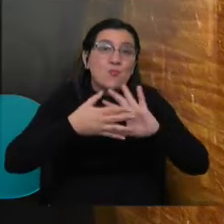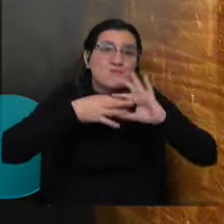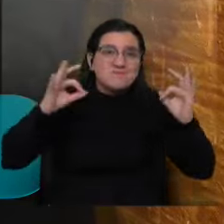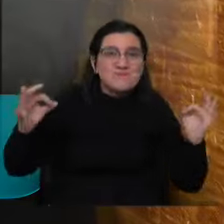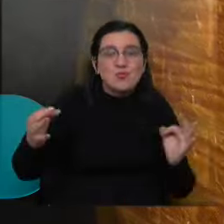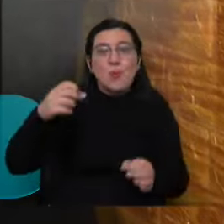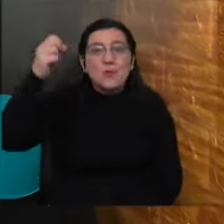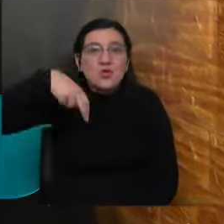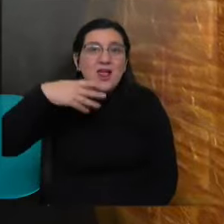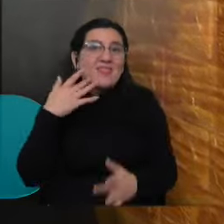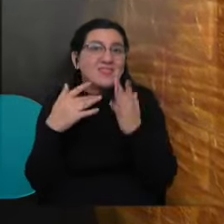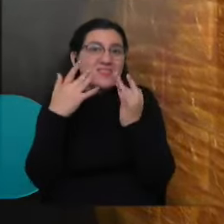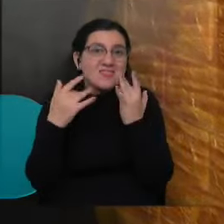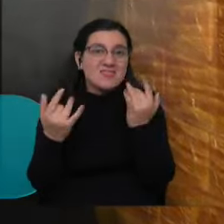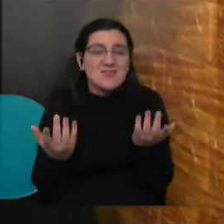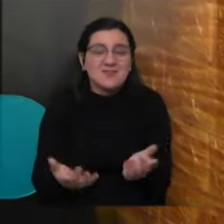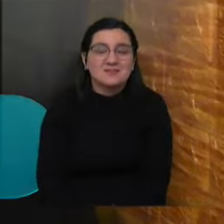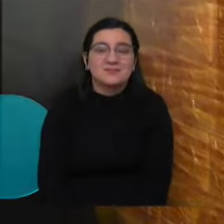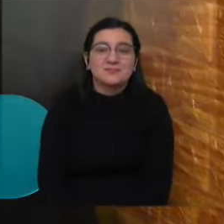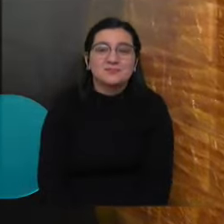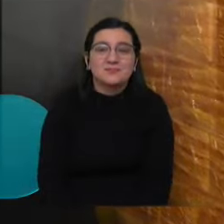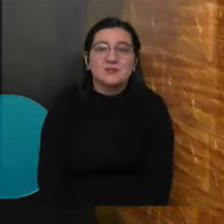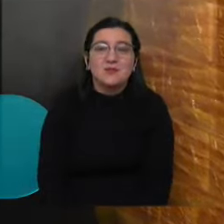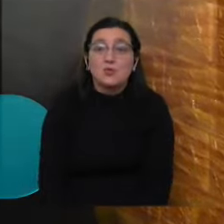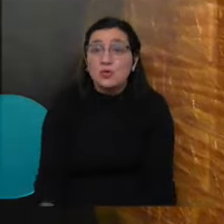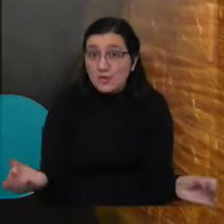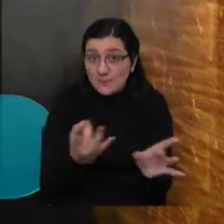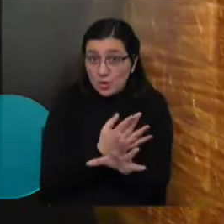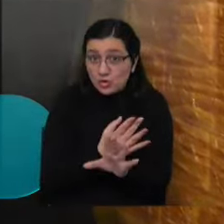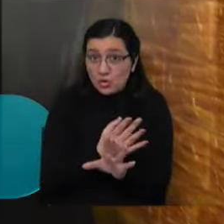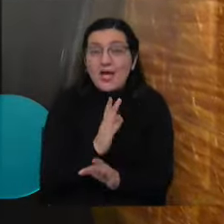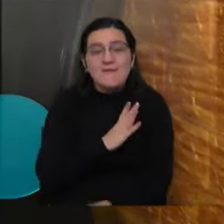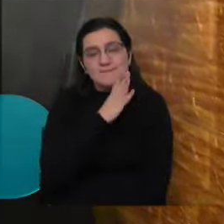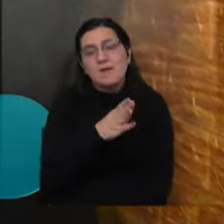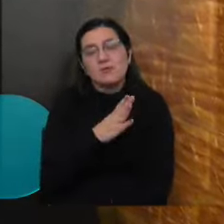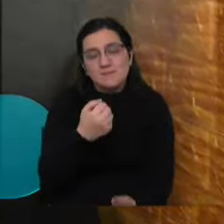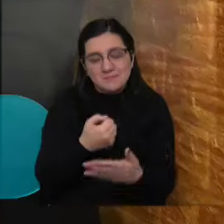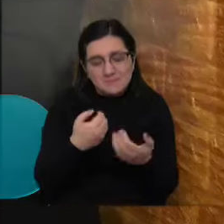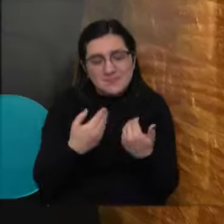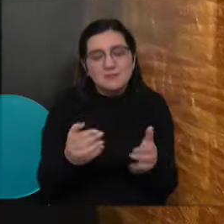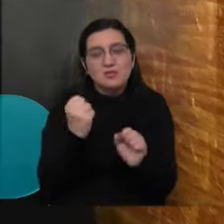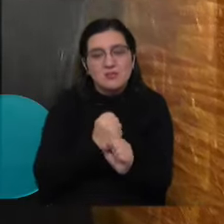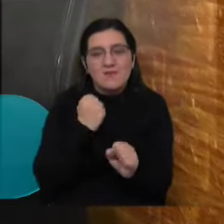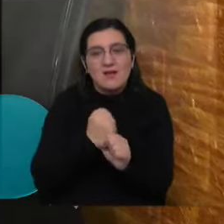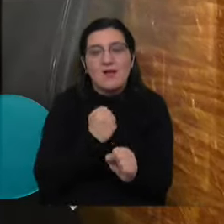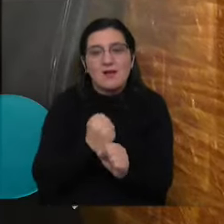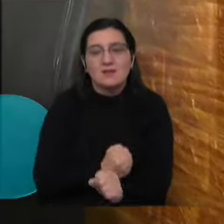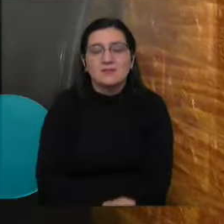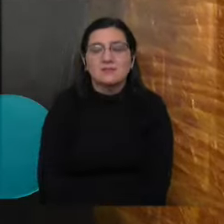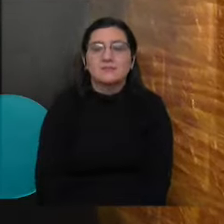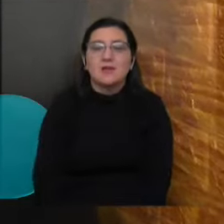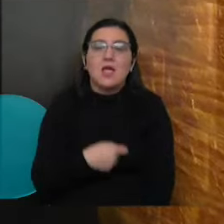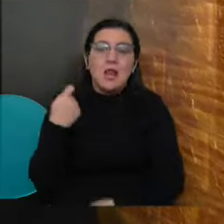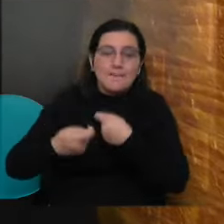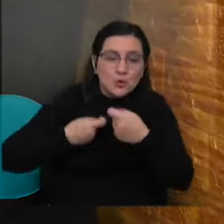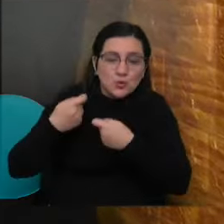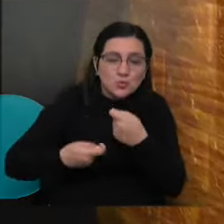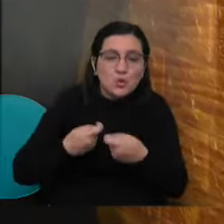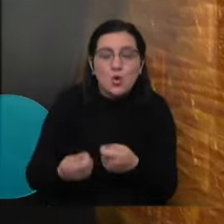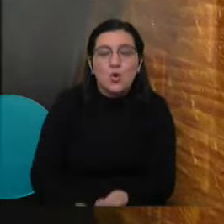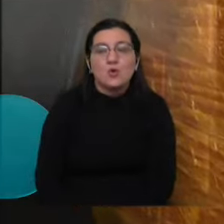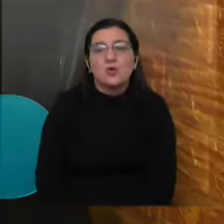artística pero que siempre haya una opinión una vez que está eso ahí nos mandamos nos ponemos a elaborar todo la gente que labura conmigo en la producción de full